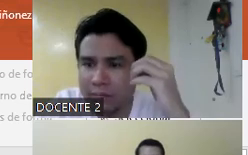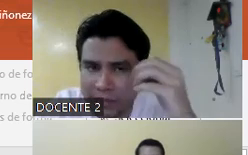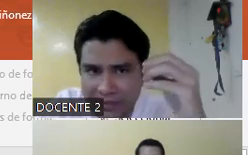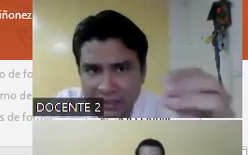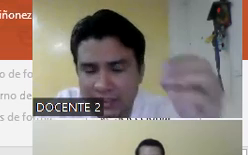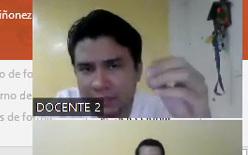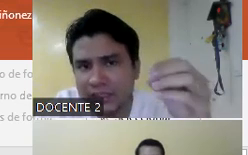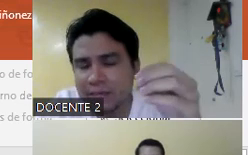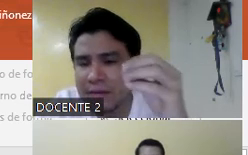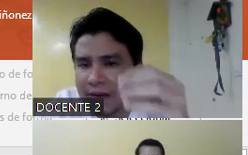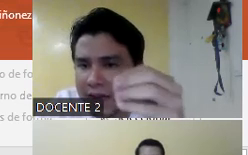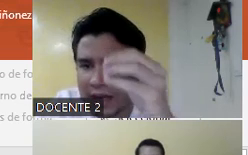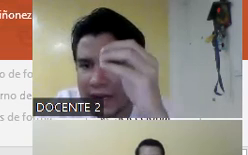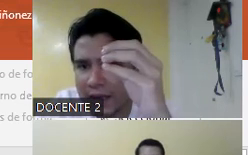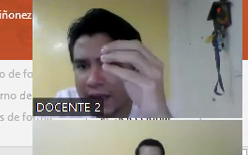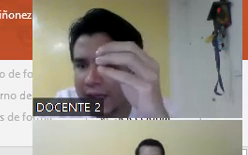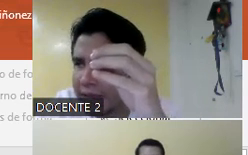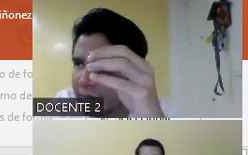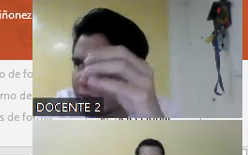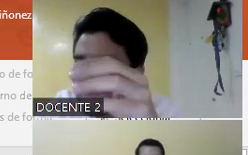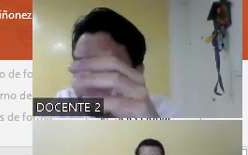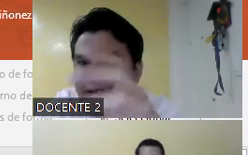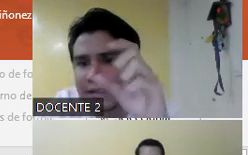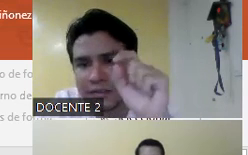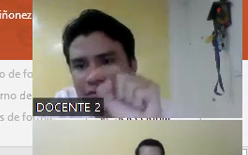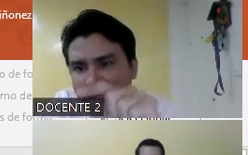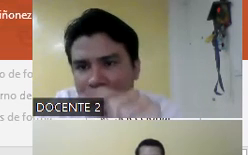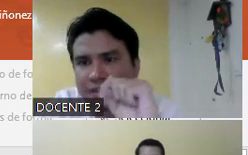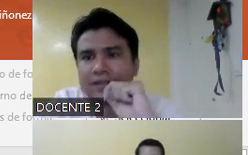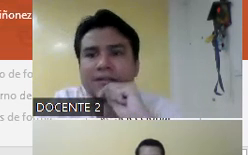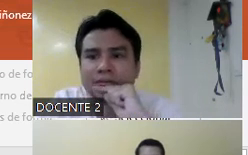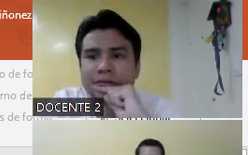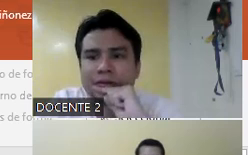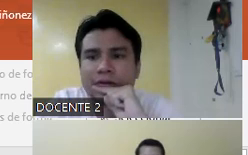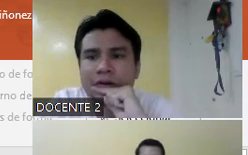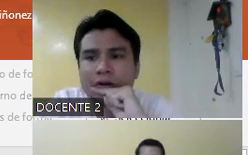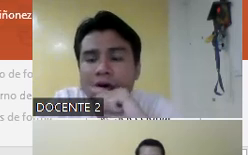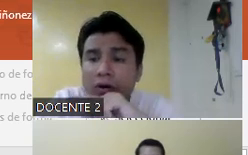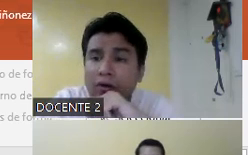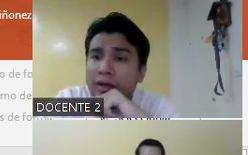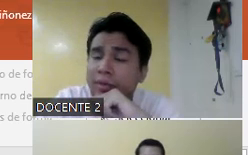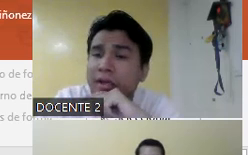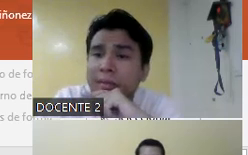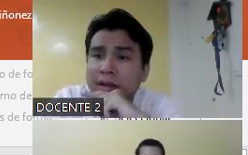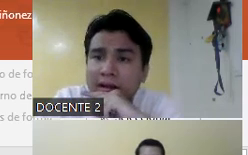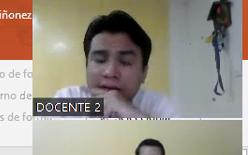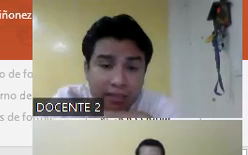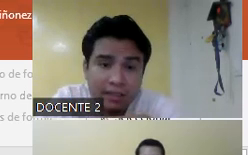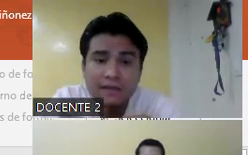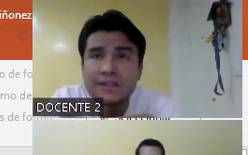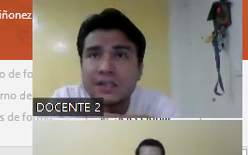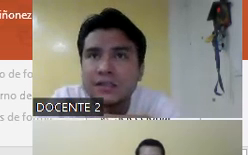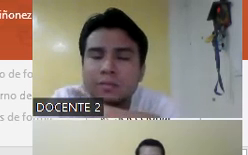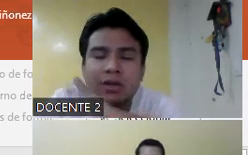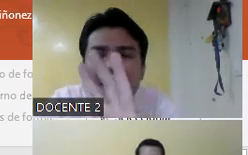Luis, mi paciente especial, me va a determinar esa atención que yo necesito. O Jorge puede que me diga, él